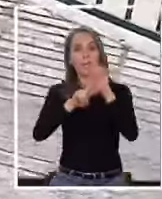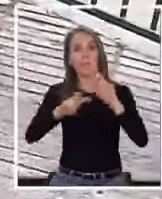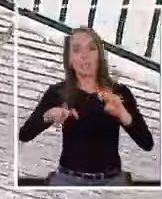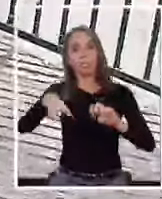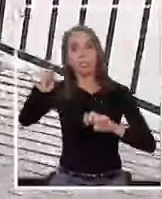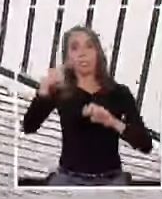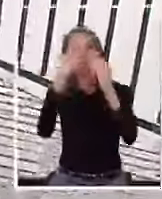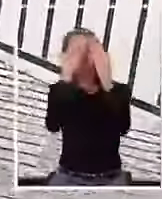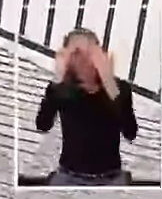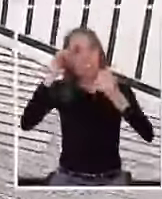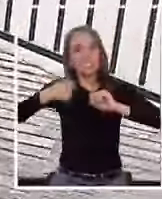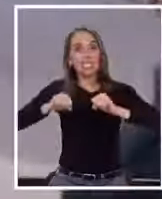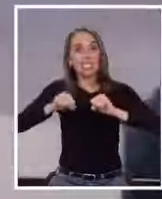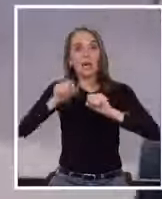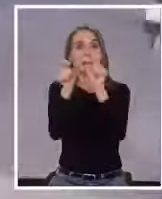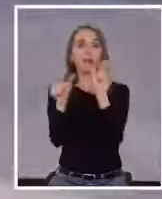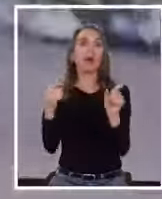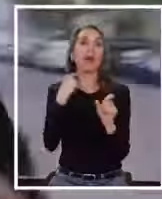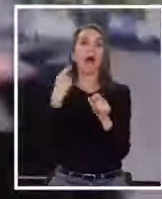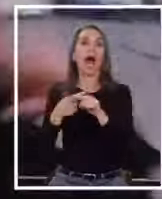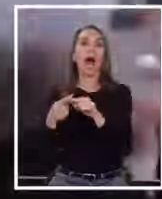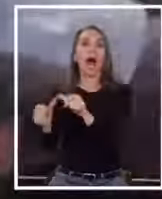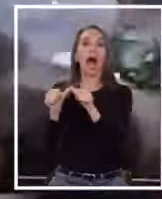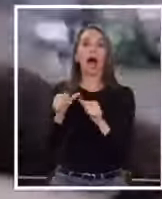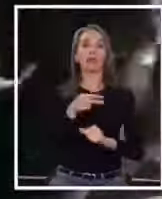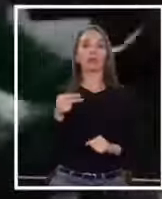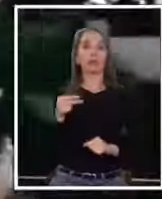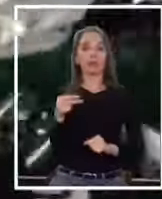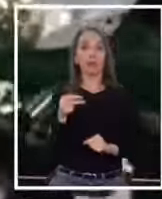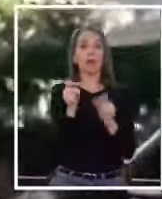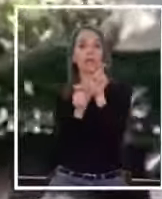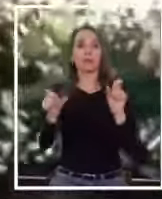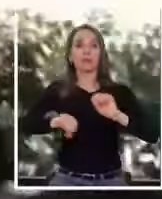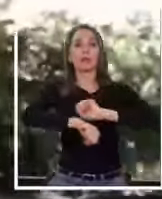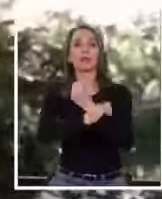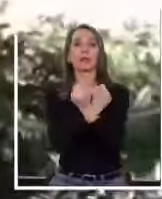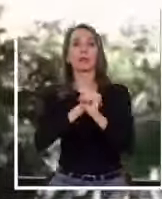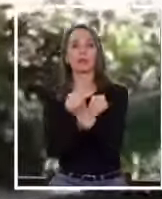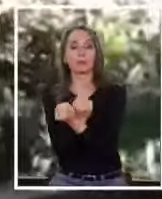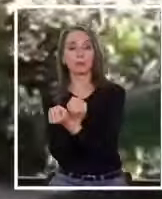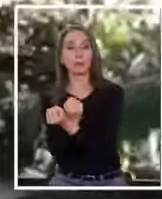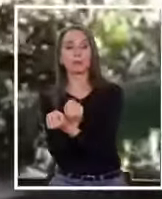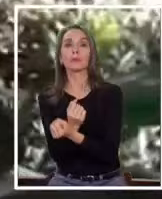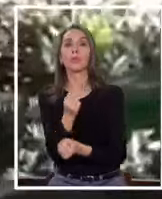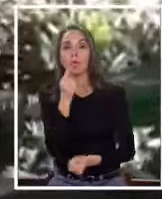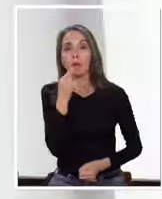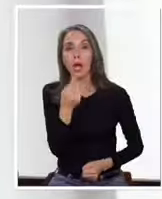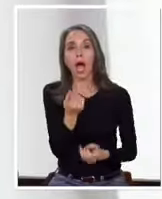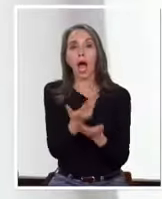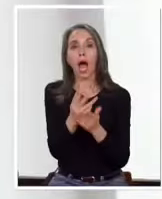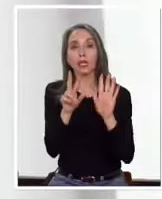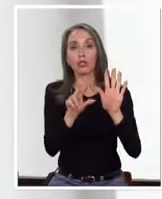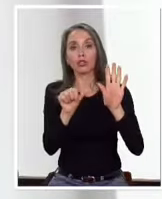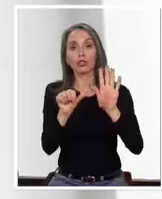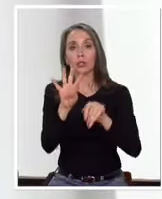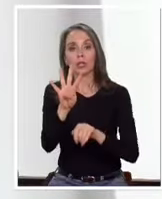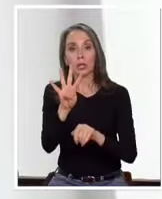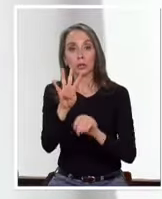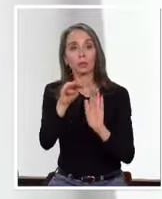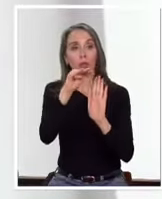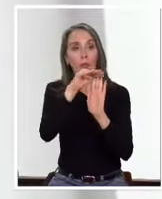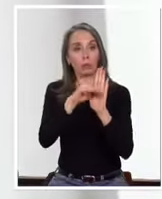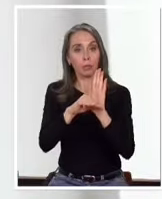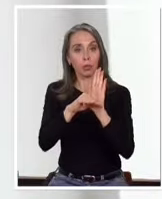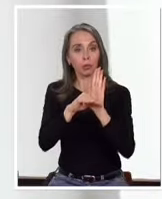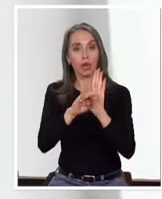psiquiátricas destinadas a víctimas de abusos sexuales y para personas privadas de libertad. En este momento hay 864